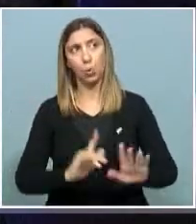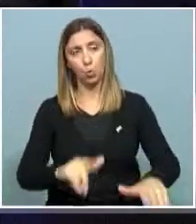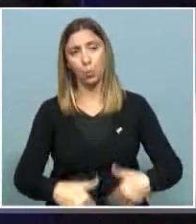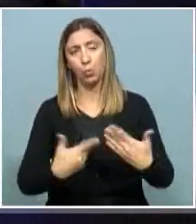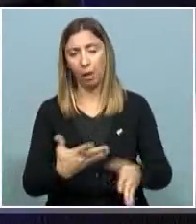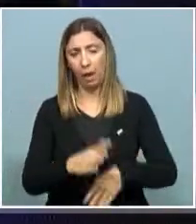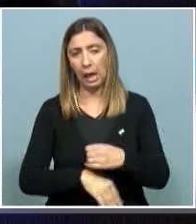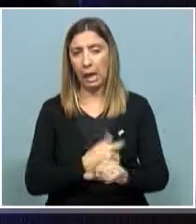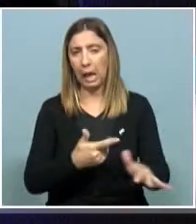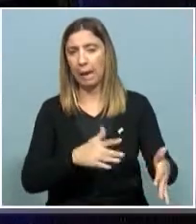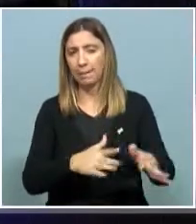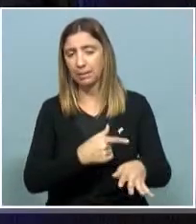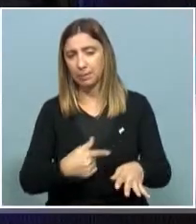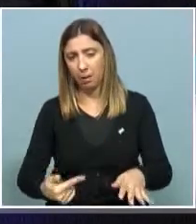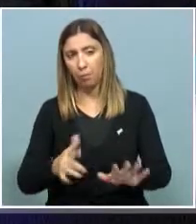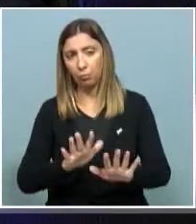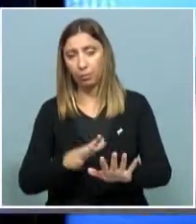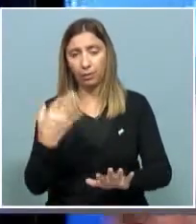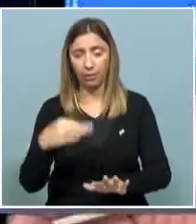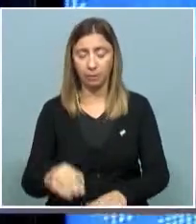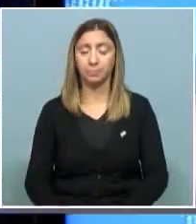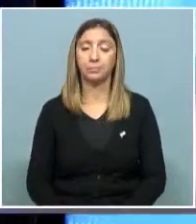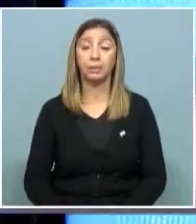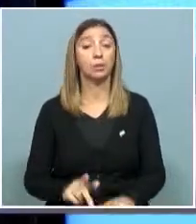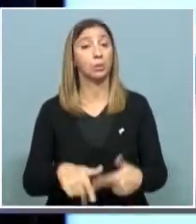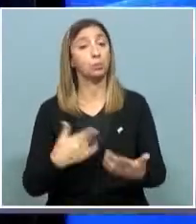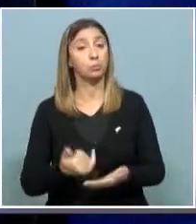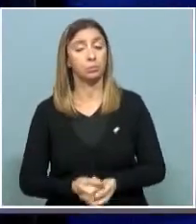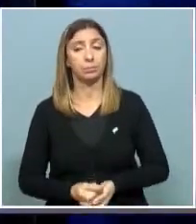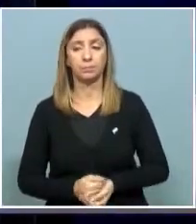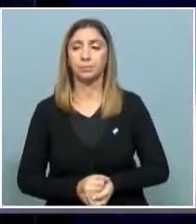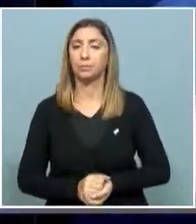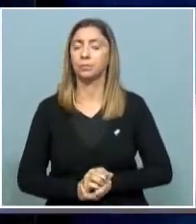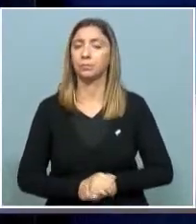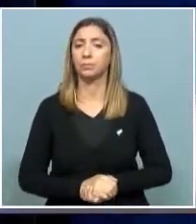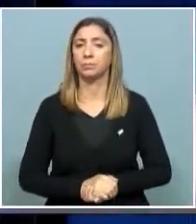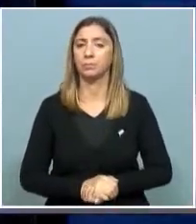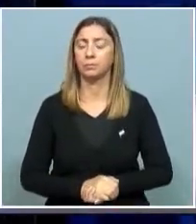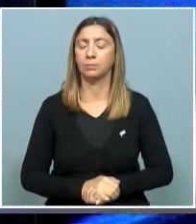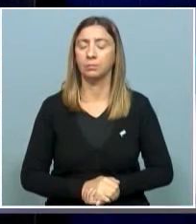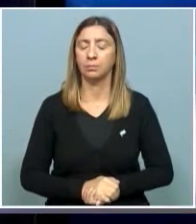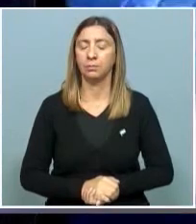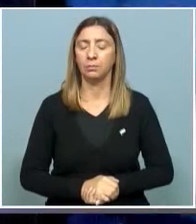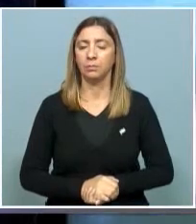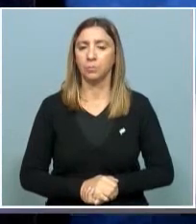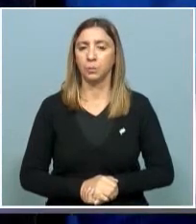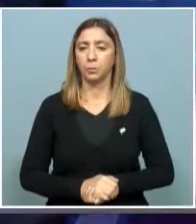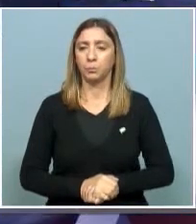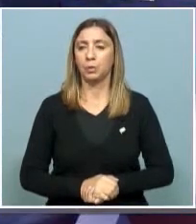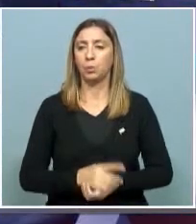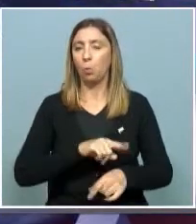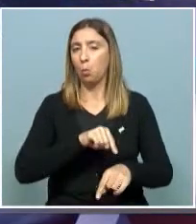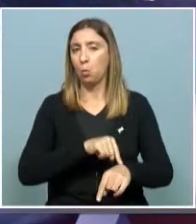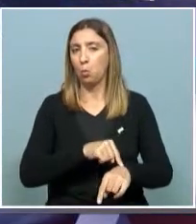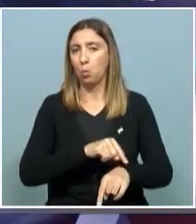hasta a veces semanas y se tuvieron los resultados buenos y este hace una